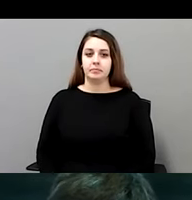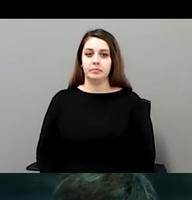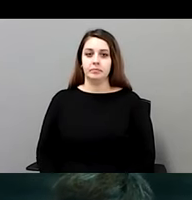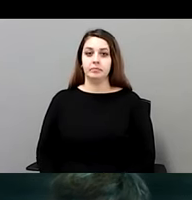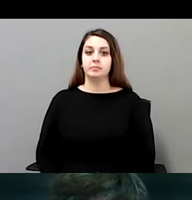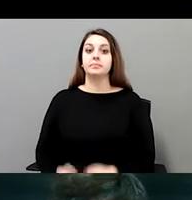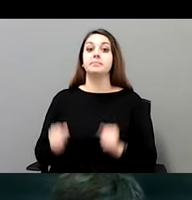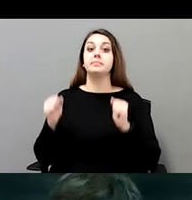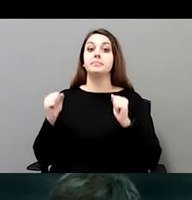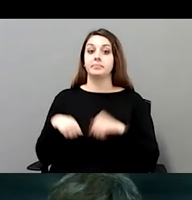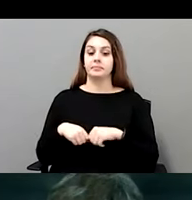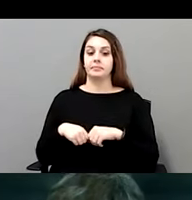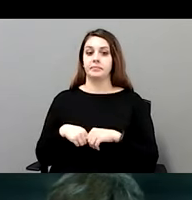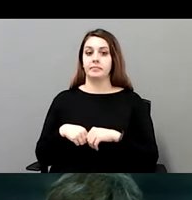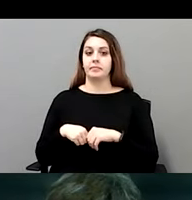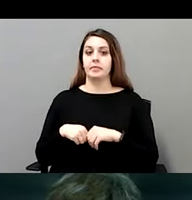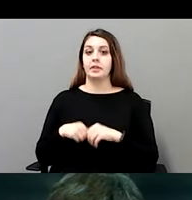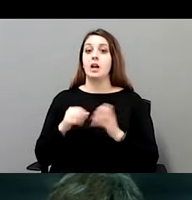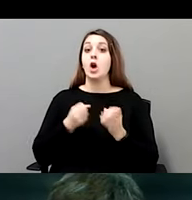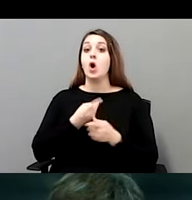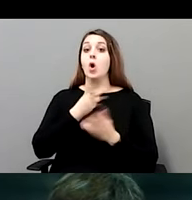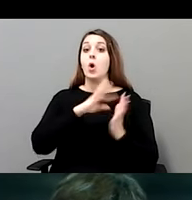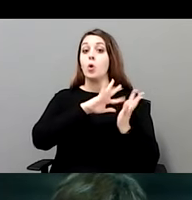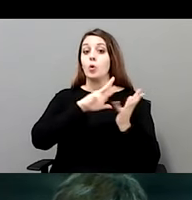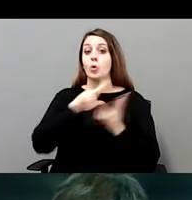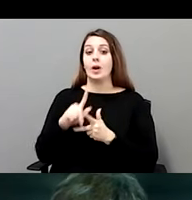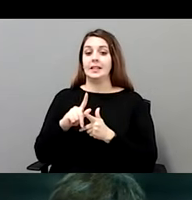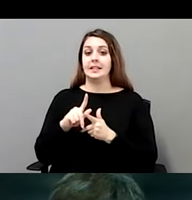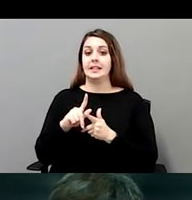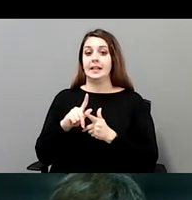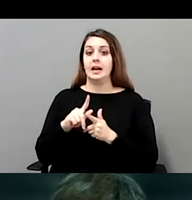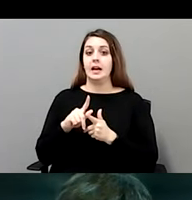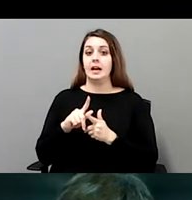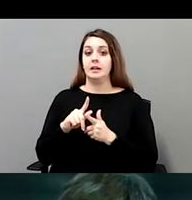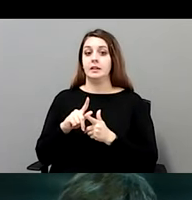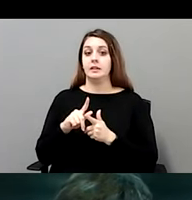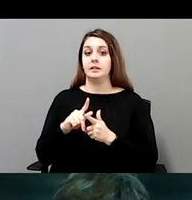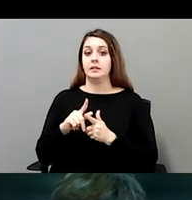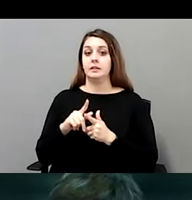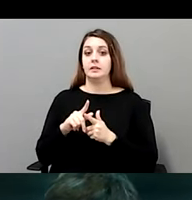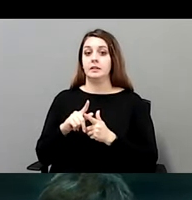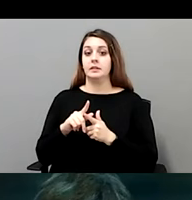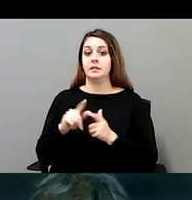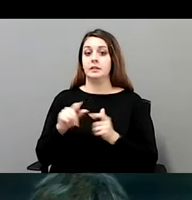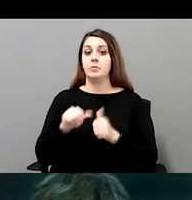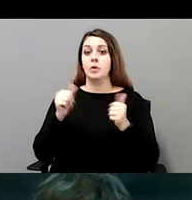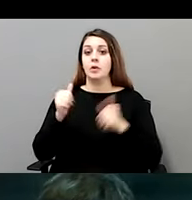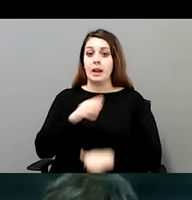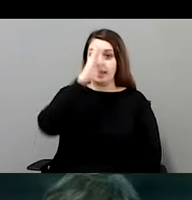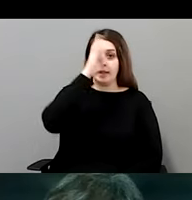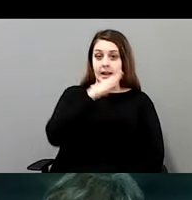Bueno. La cuantía en Galicia es igual para modalidad directa como